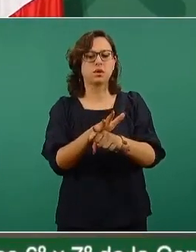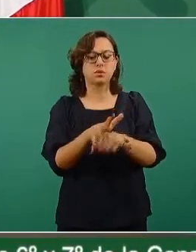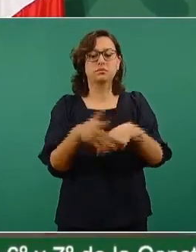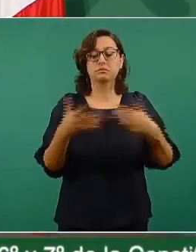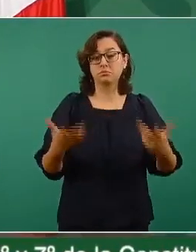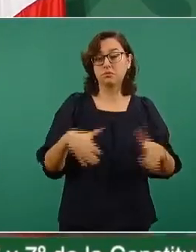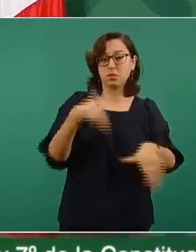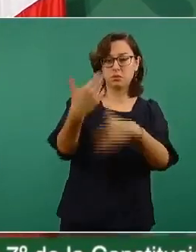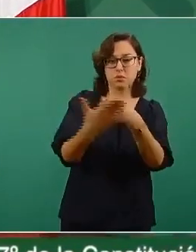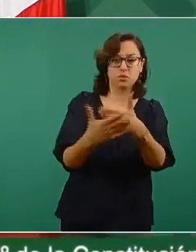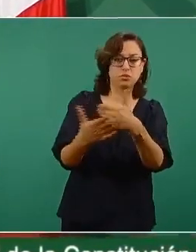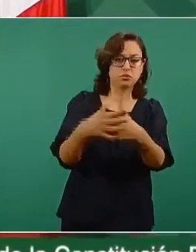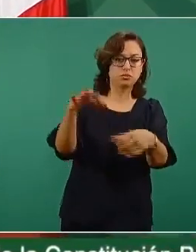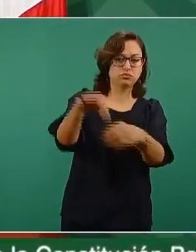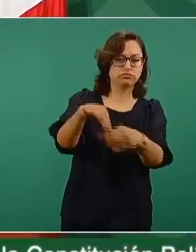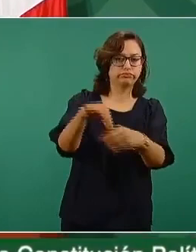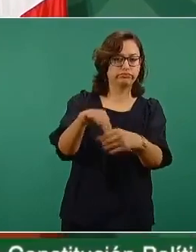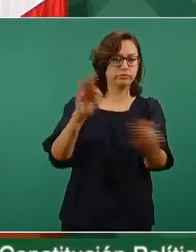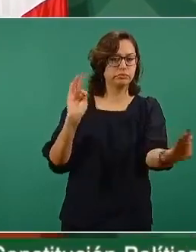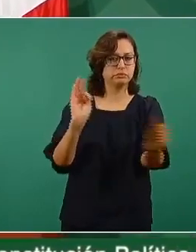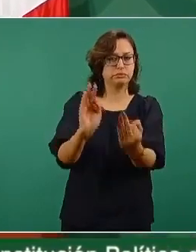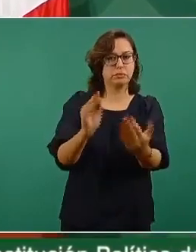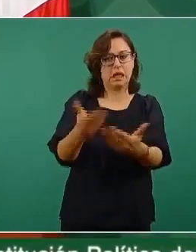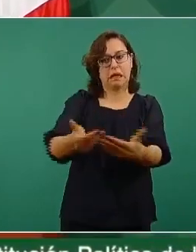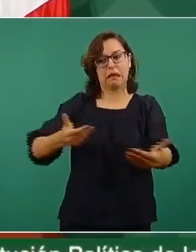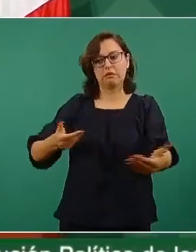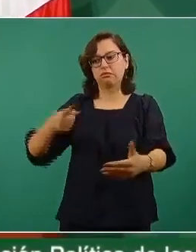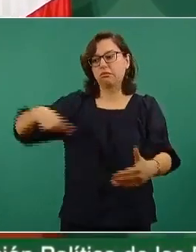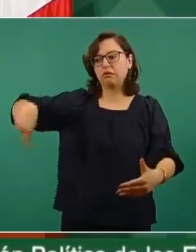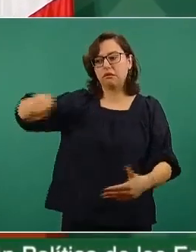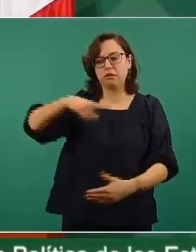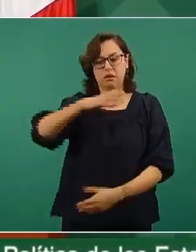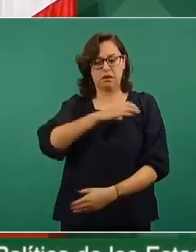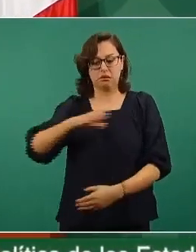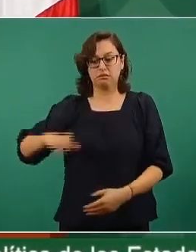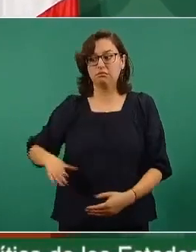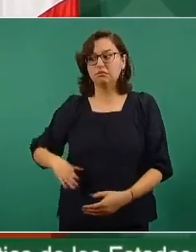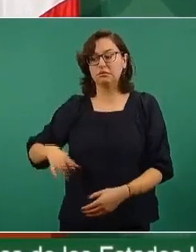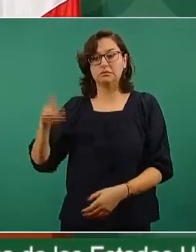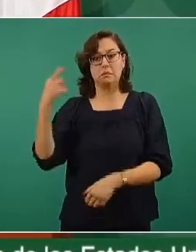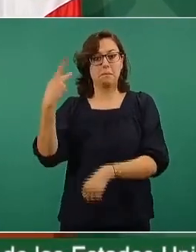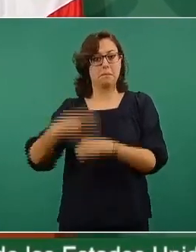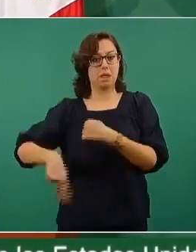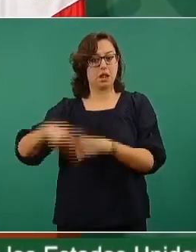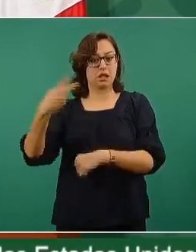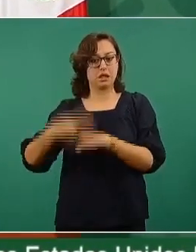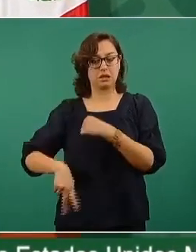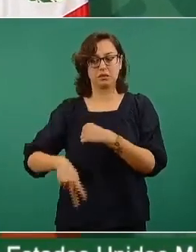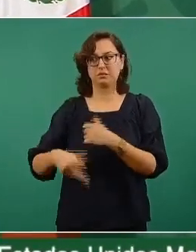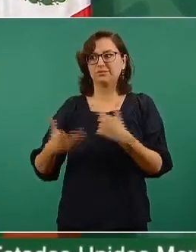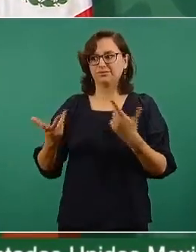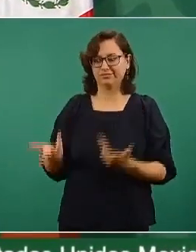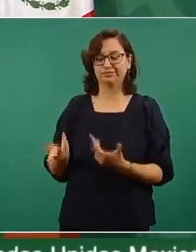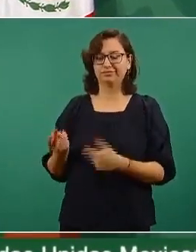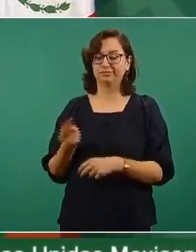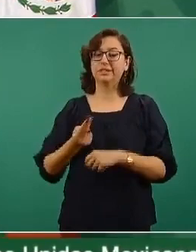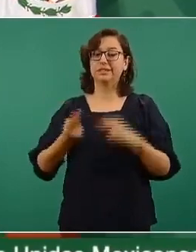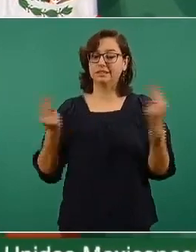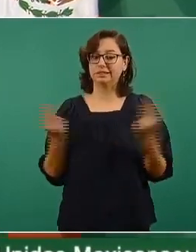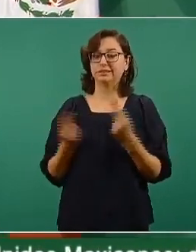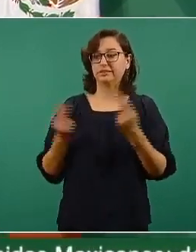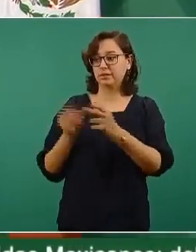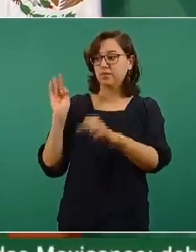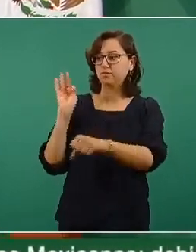candidatos que son amenazados y se les protege